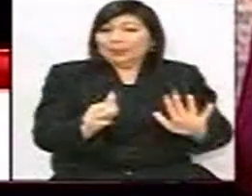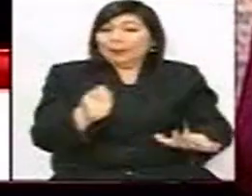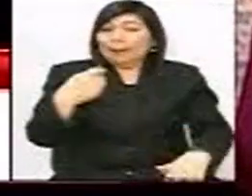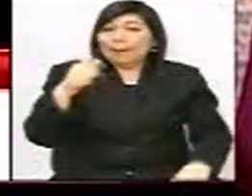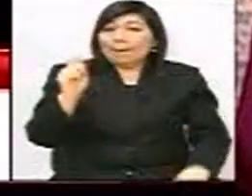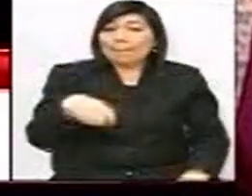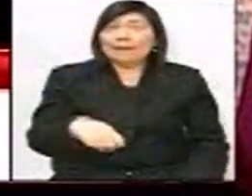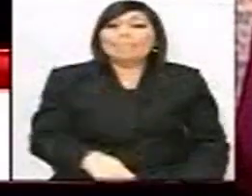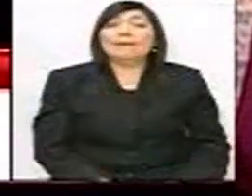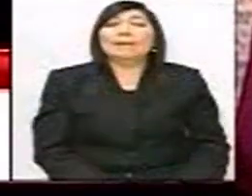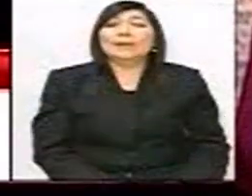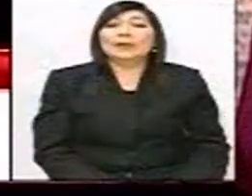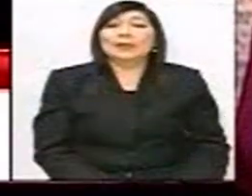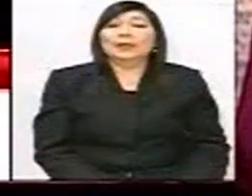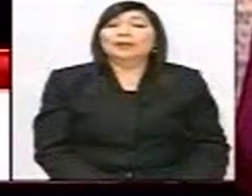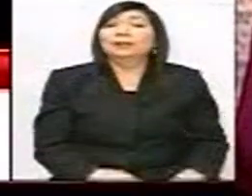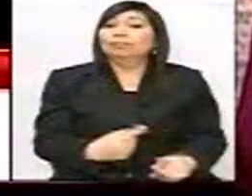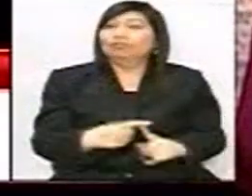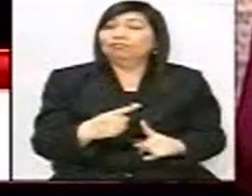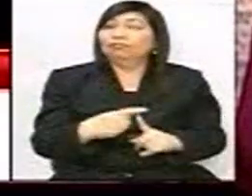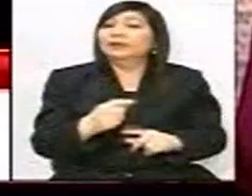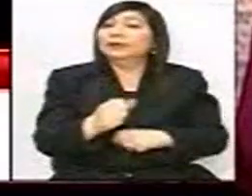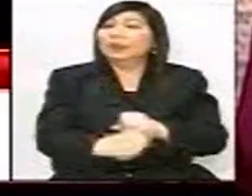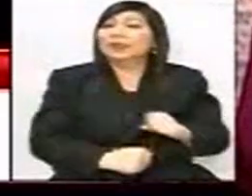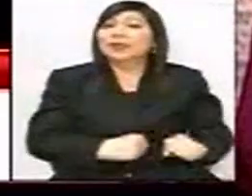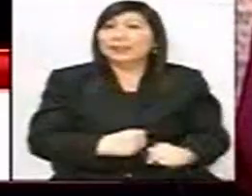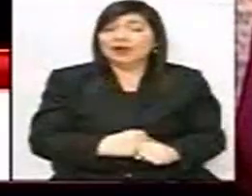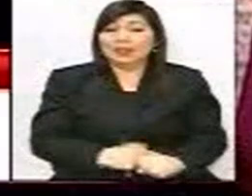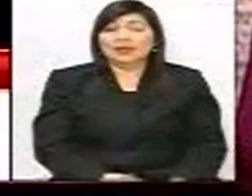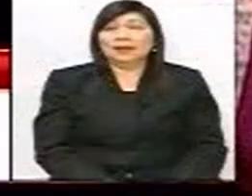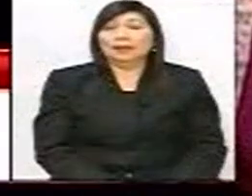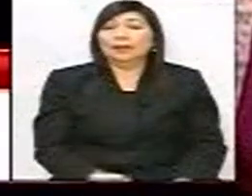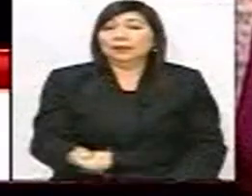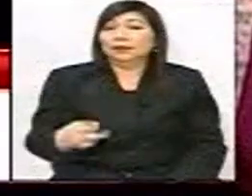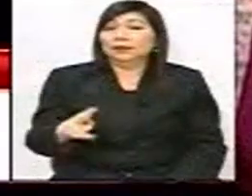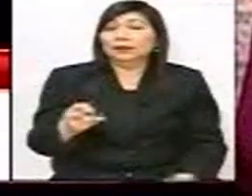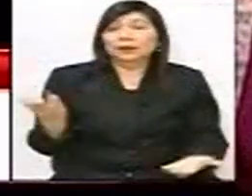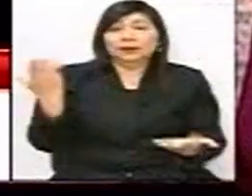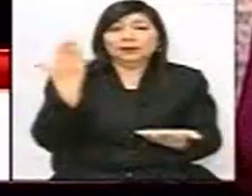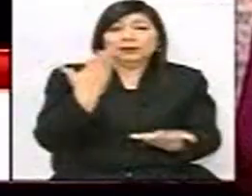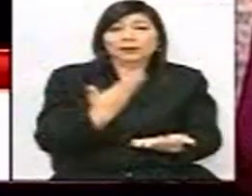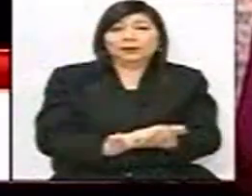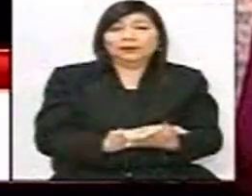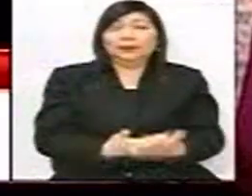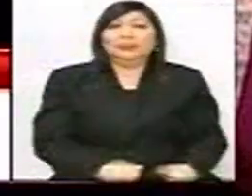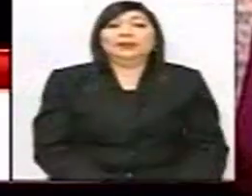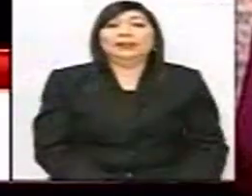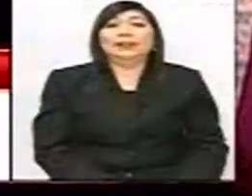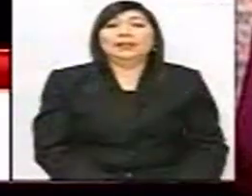16%. En varios años, la inflación acumulada.